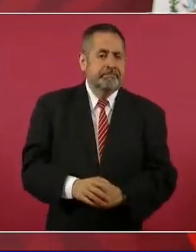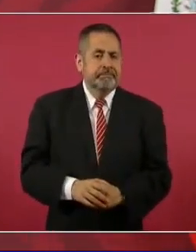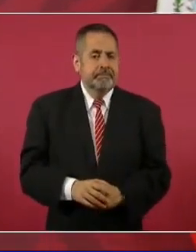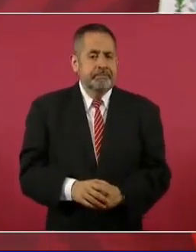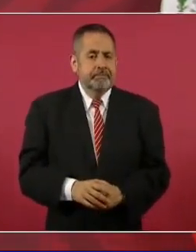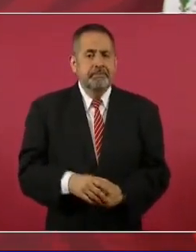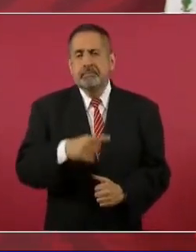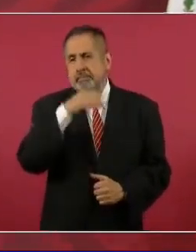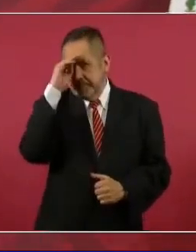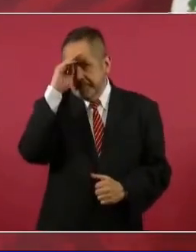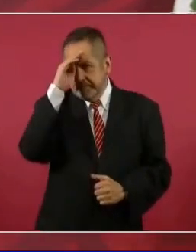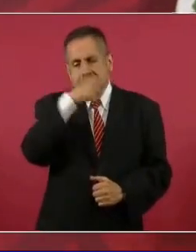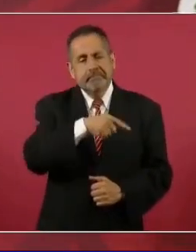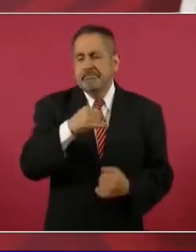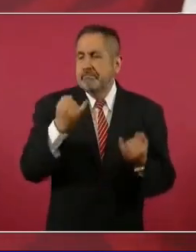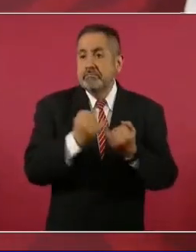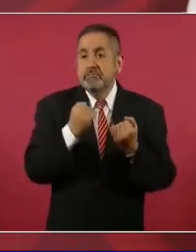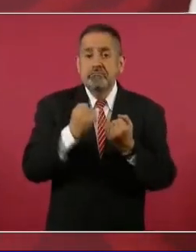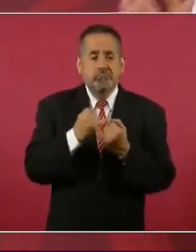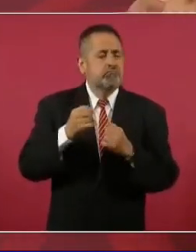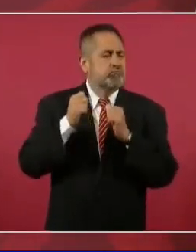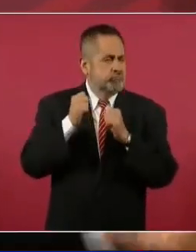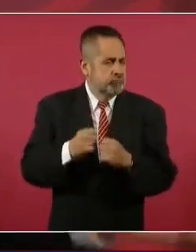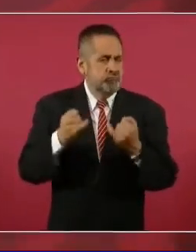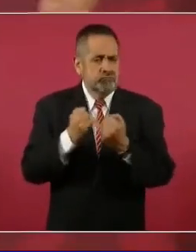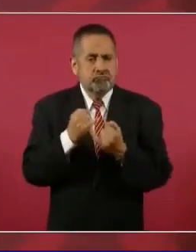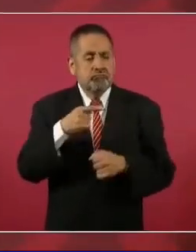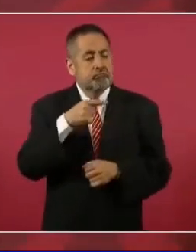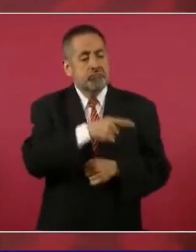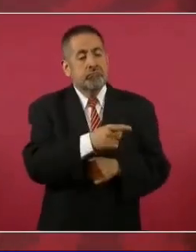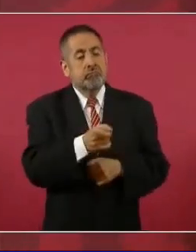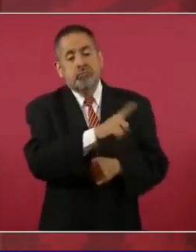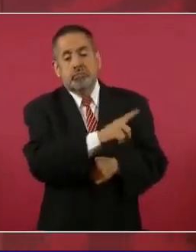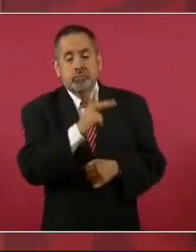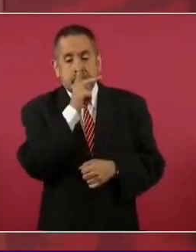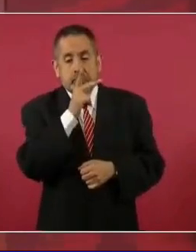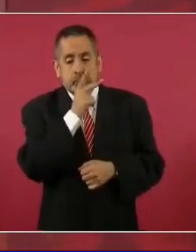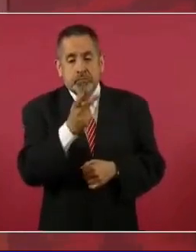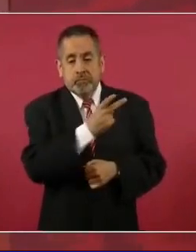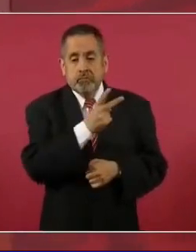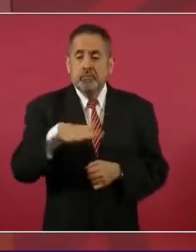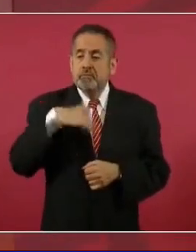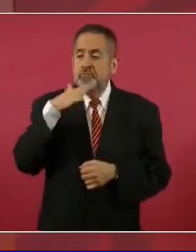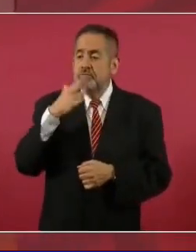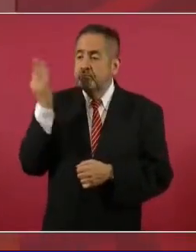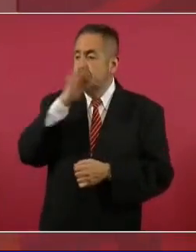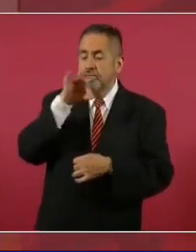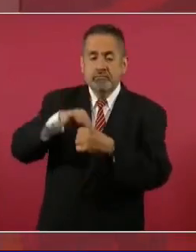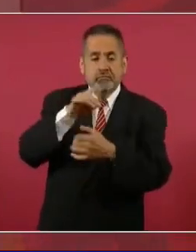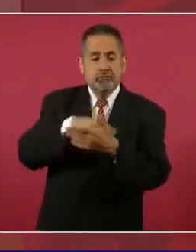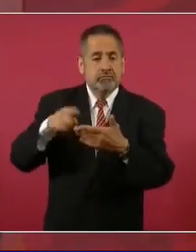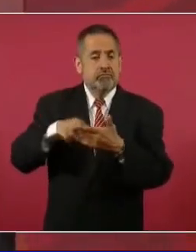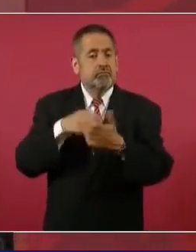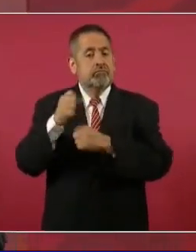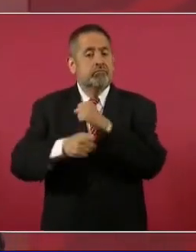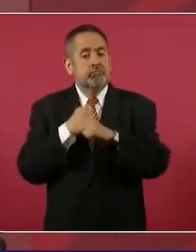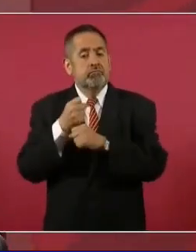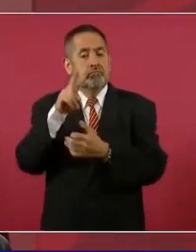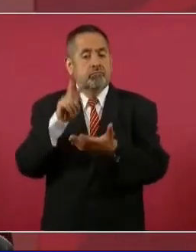O que va a ser lo mismo de cuando él y su papá participaron en el fraude electoral del 2006